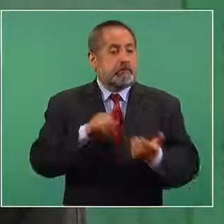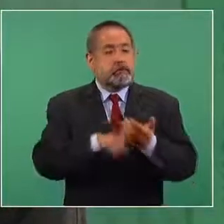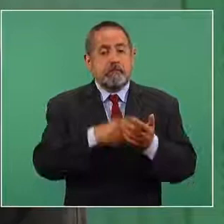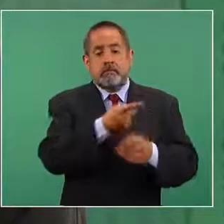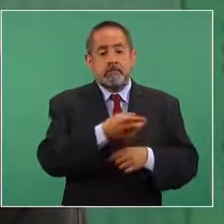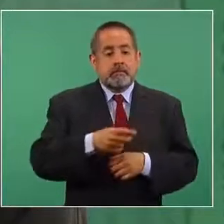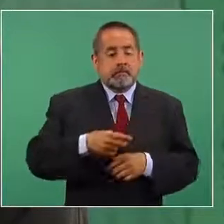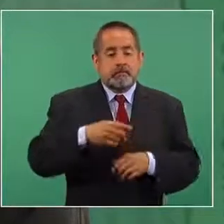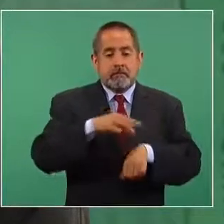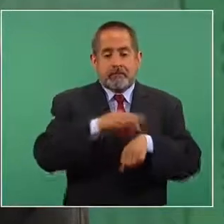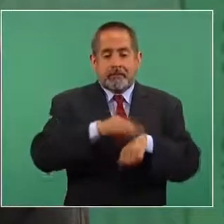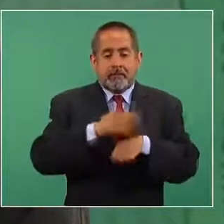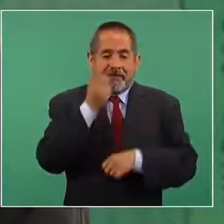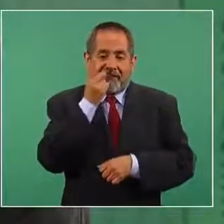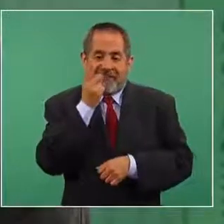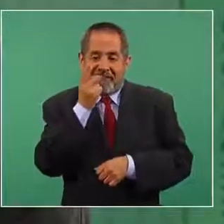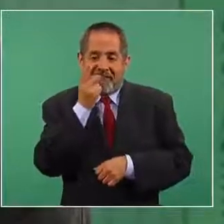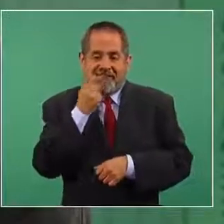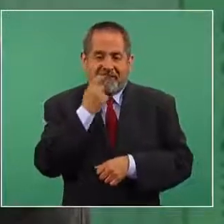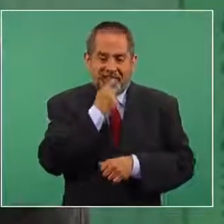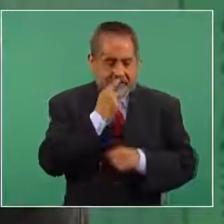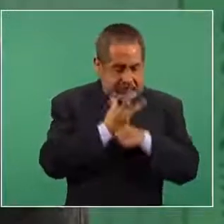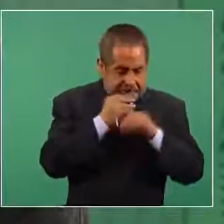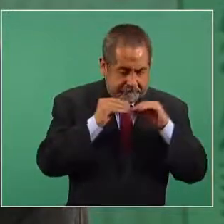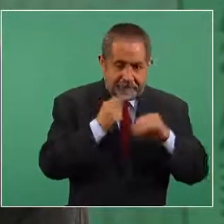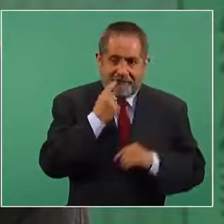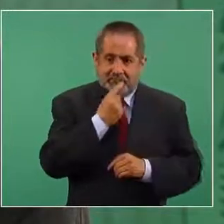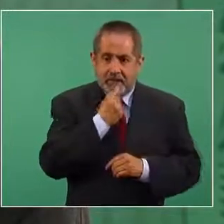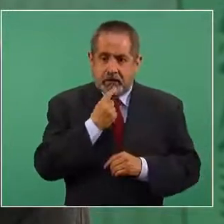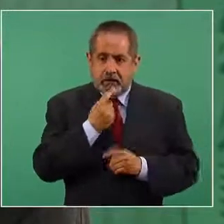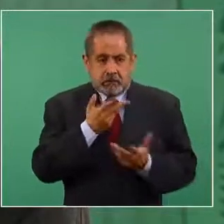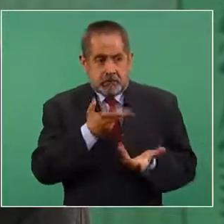dentistas, odontólogos